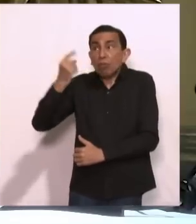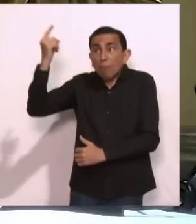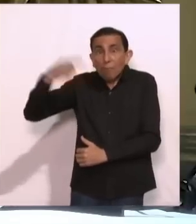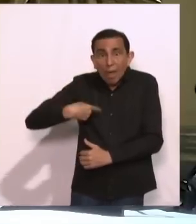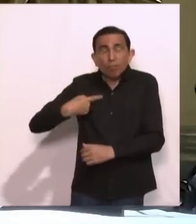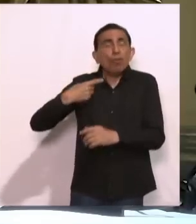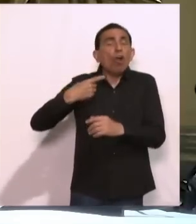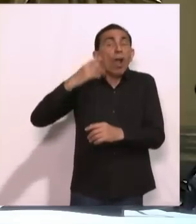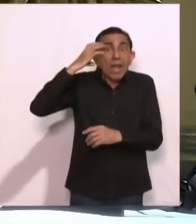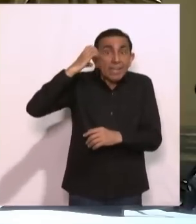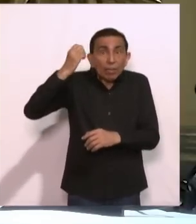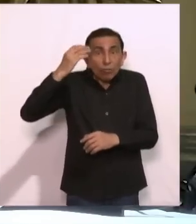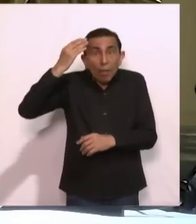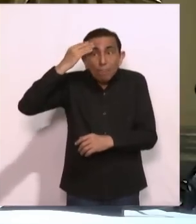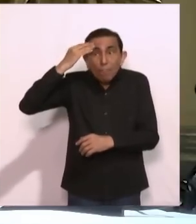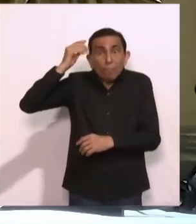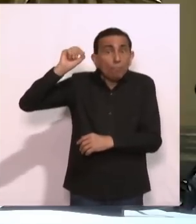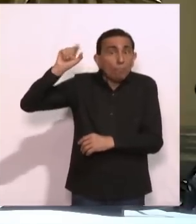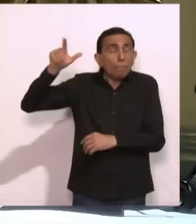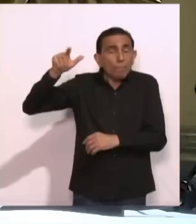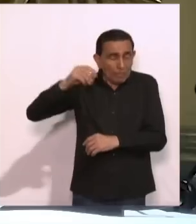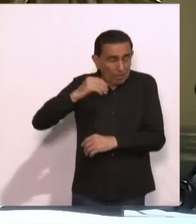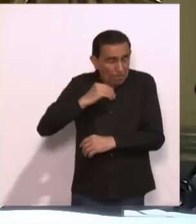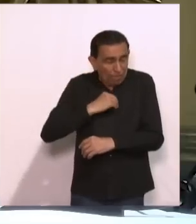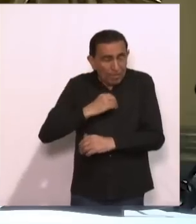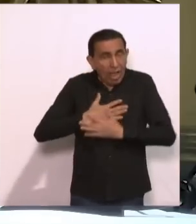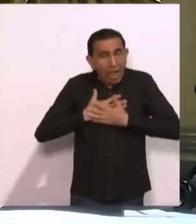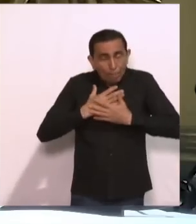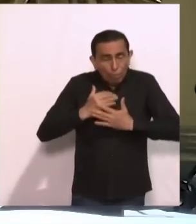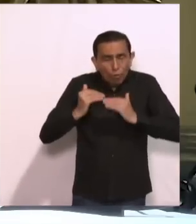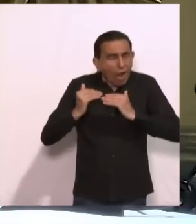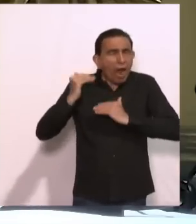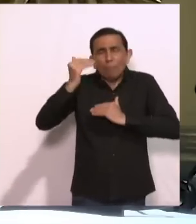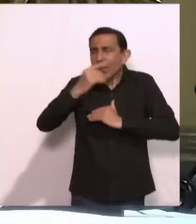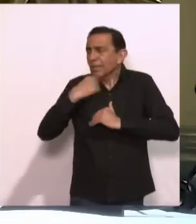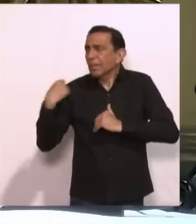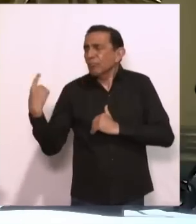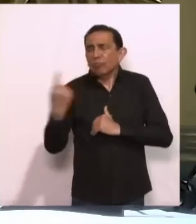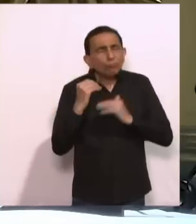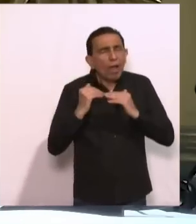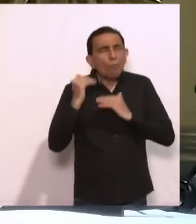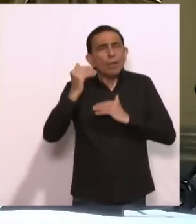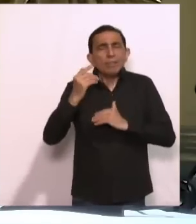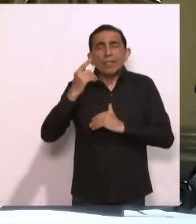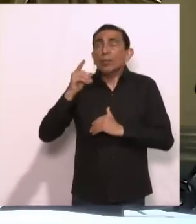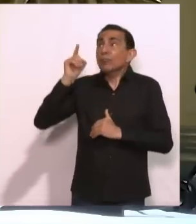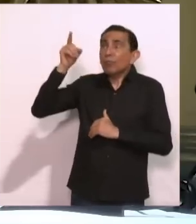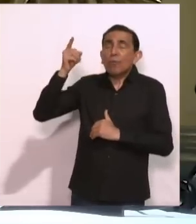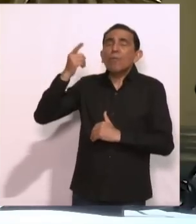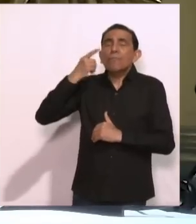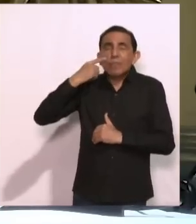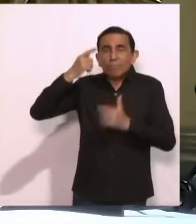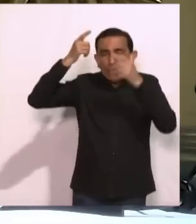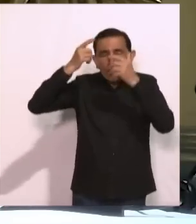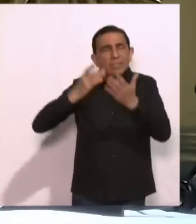mandó celebrar en su memoria aumente la caridad en todos nosotros, el que vive y reina por